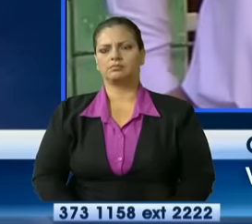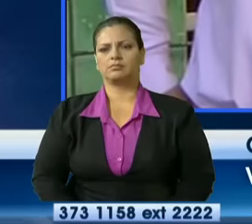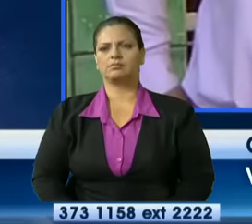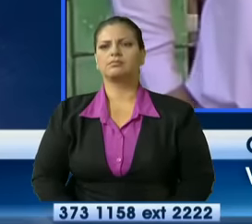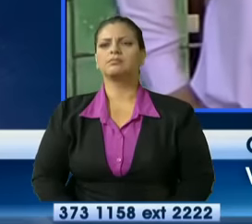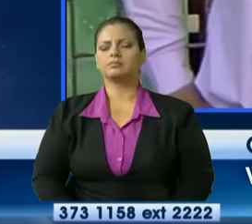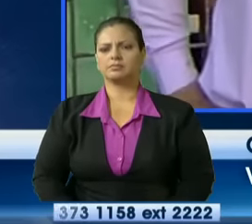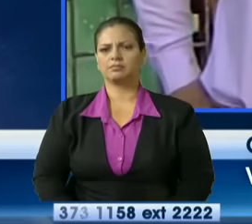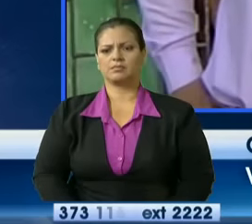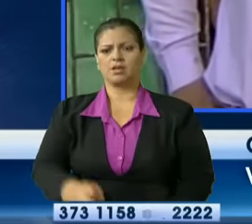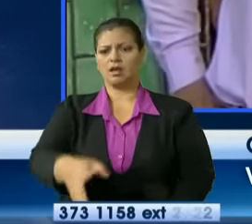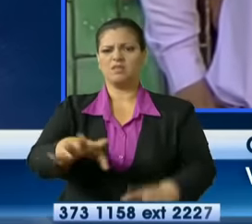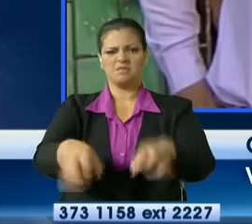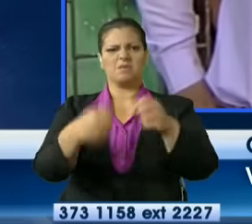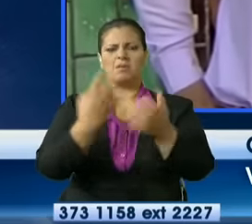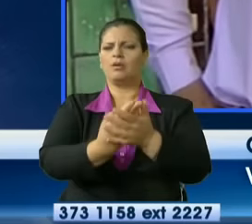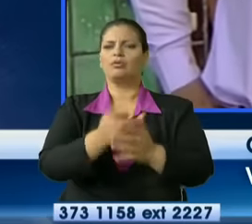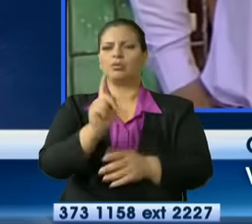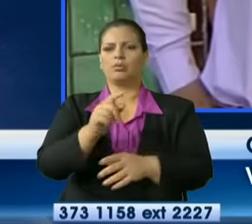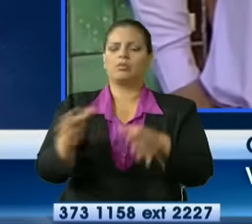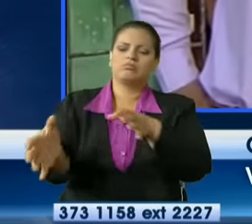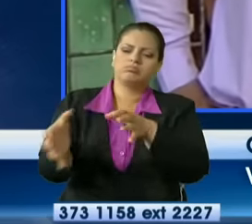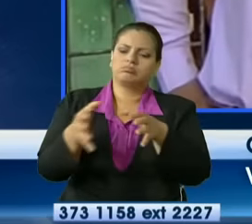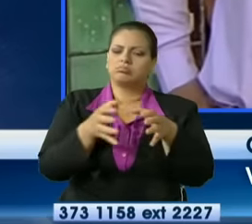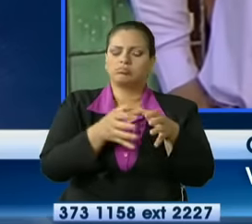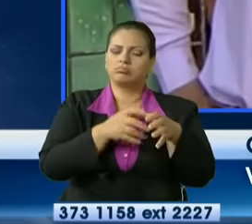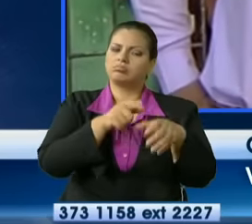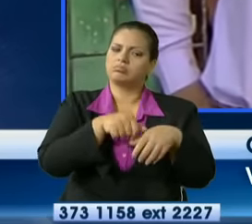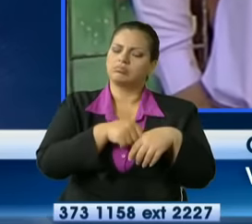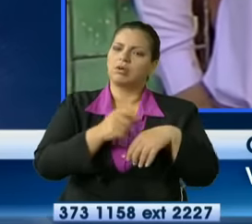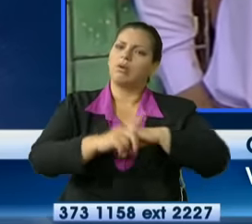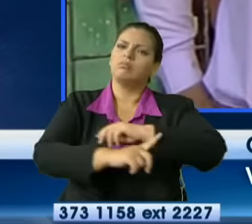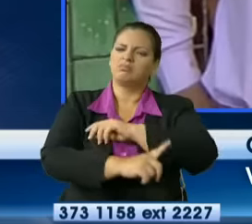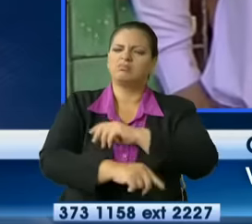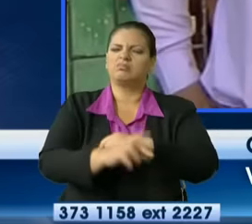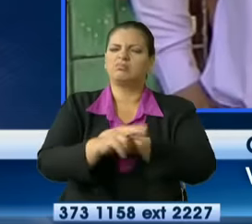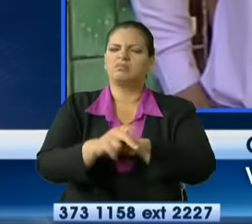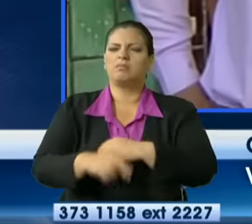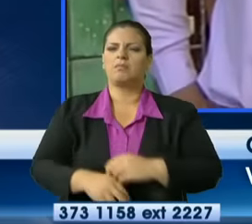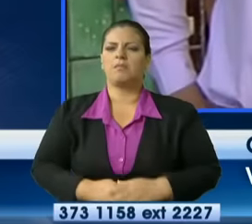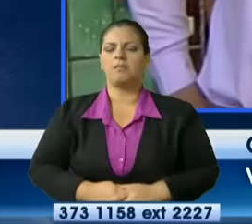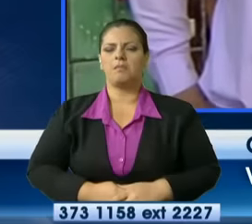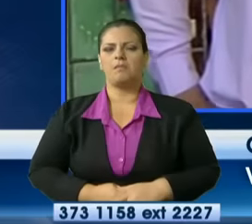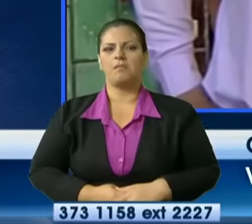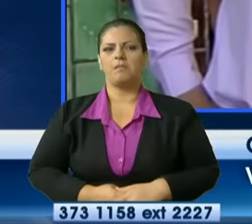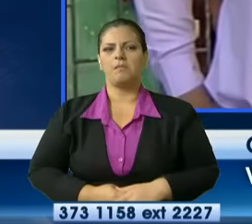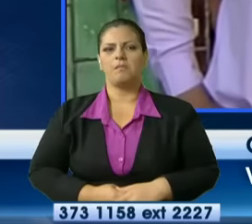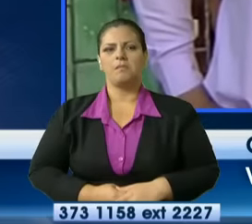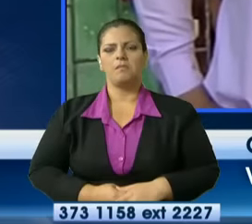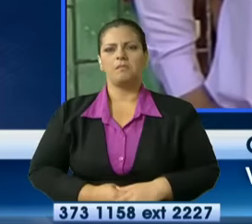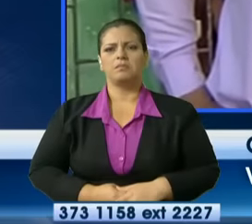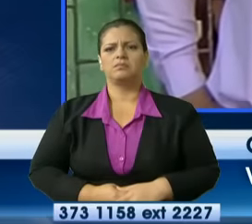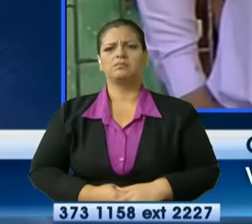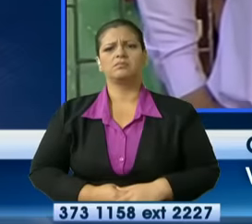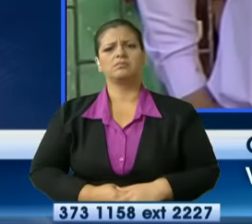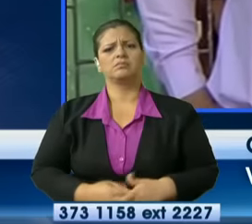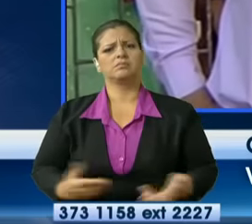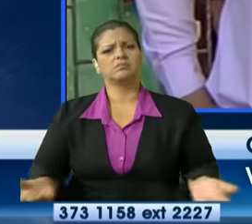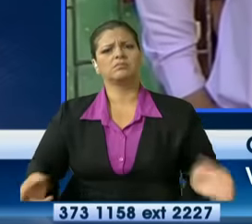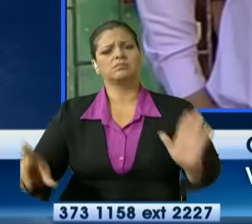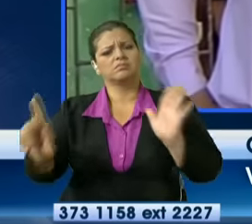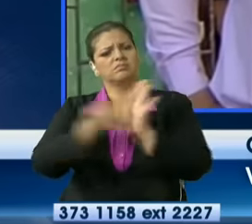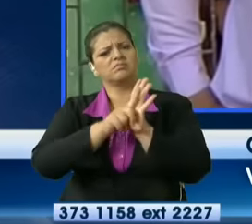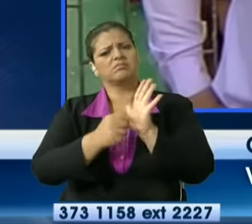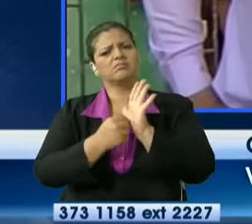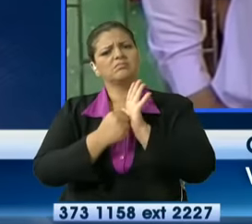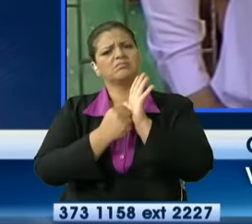aíslan, exactamente. Por último, pues, Enrique, amigos televidentes, Rosalena. Claro. ¿O no? Pero por supuesto. Para eso están las leyes, pues. ¿Cómo justifica